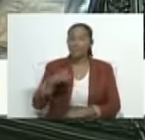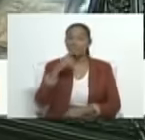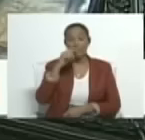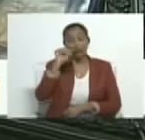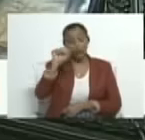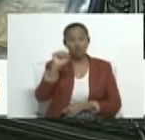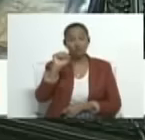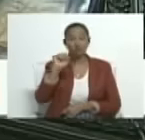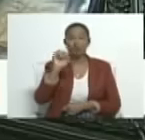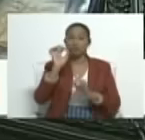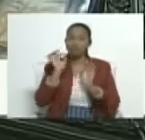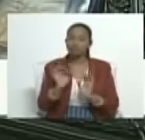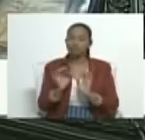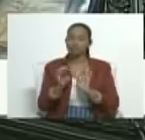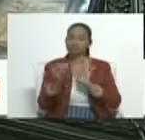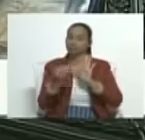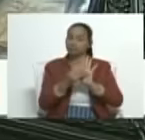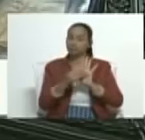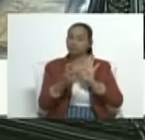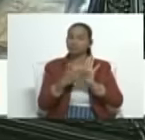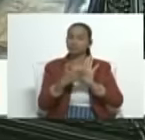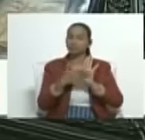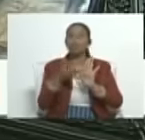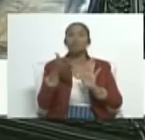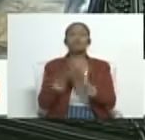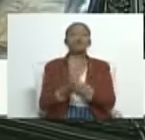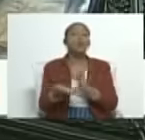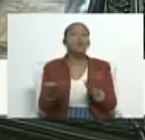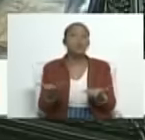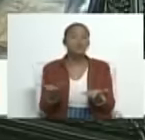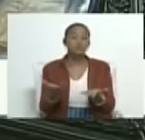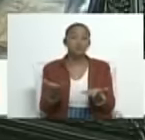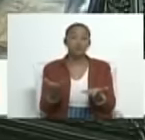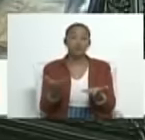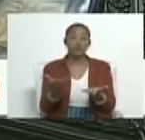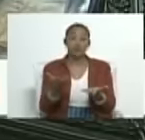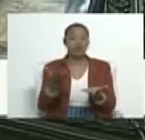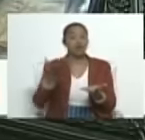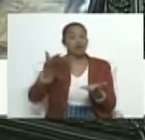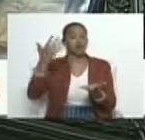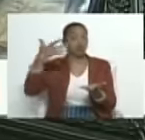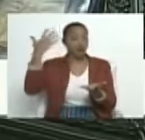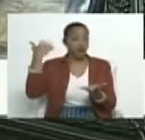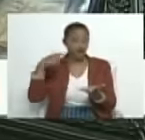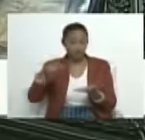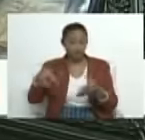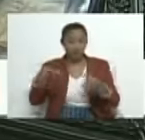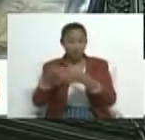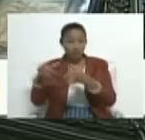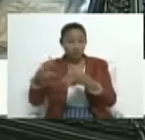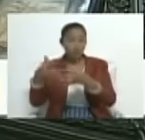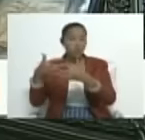símil de lo que eran las cédulas que otorgaba la compañía guipuzcoana,